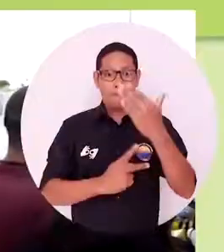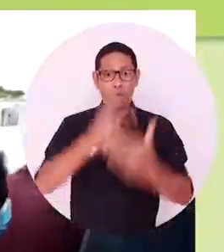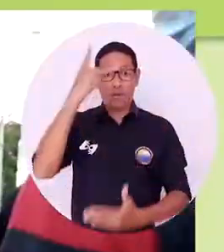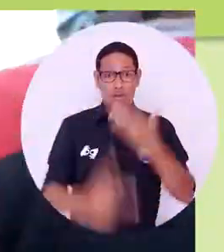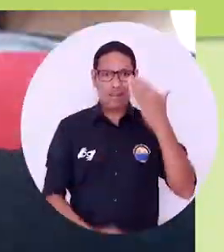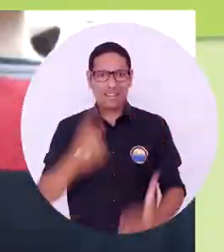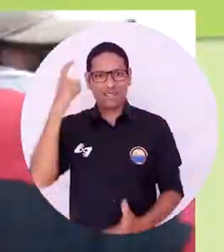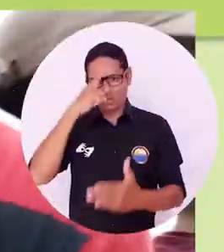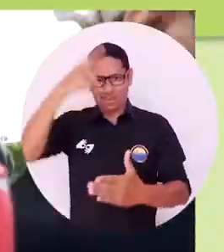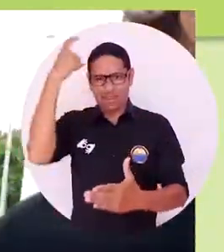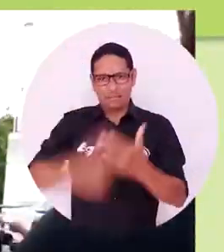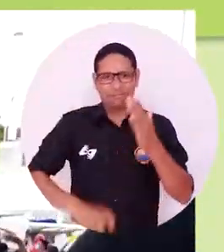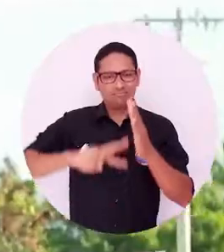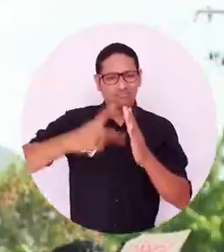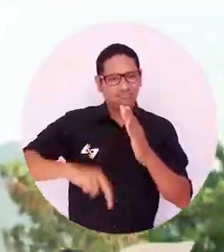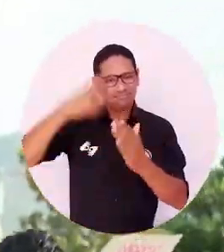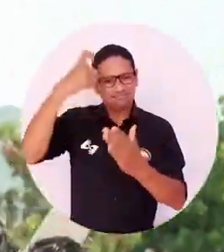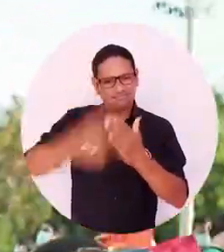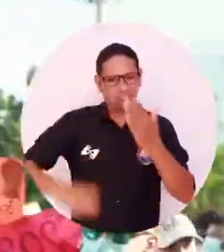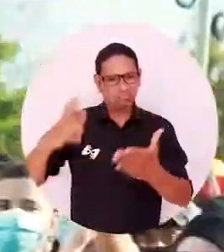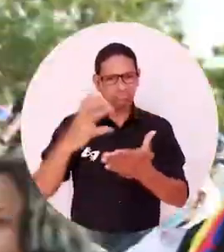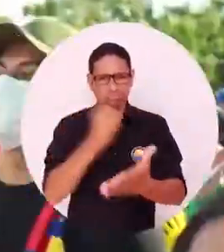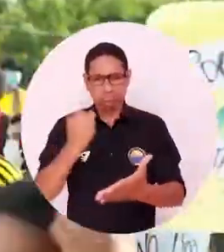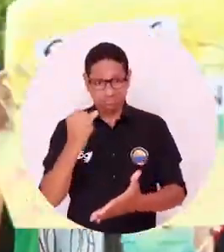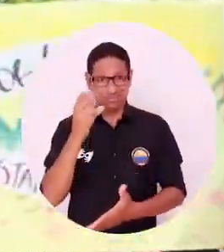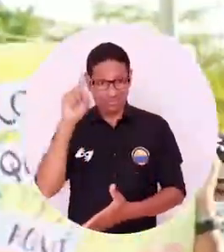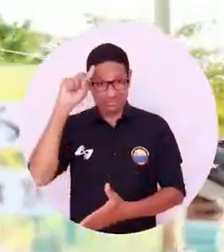de la salud del gobierno nacional.